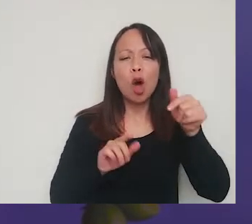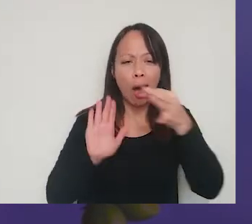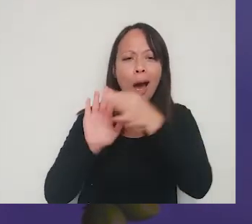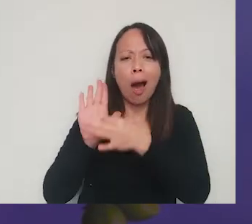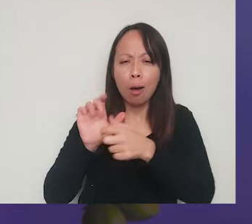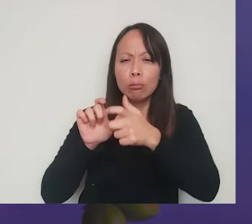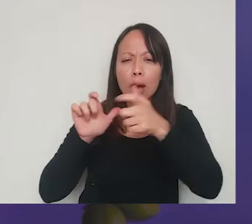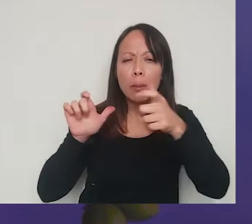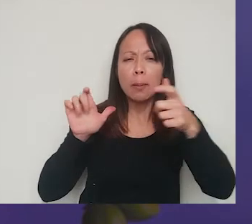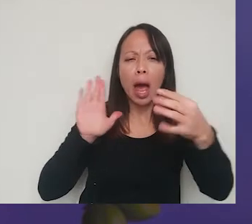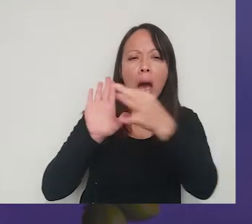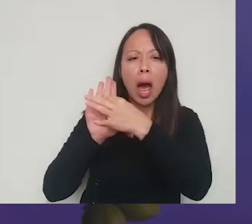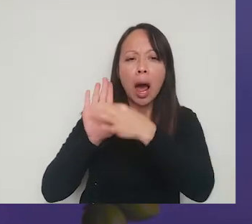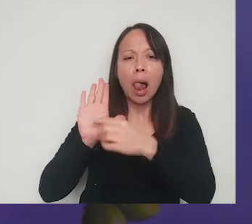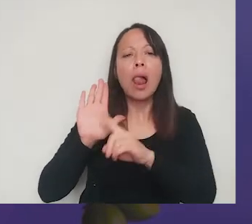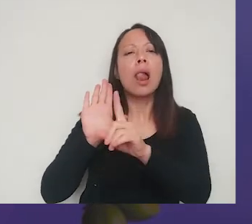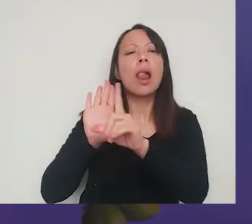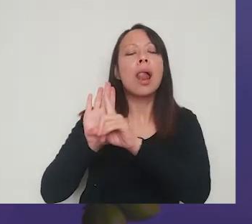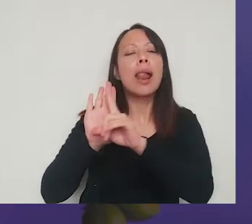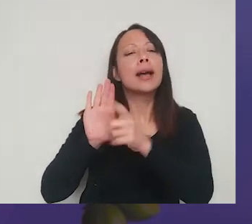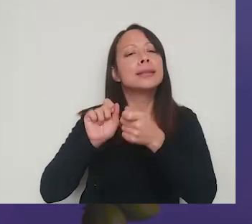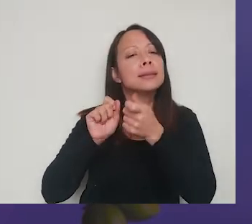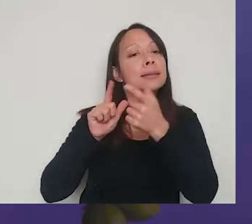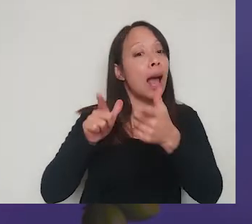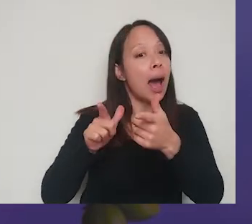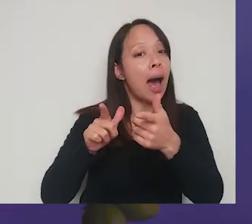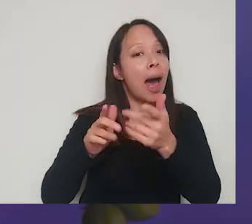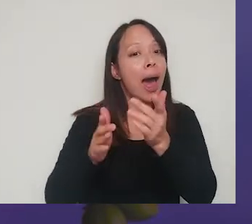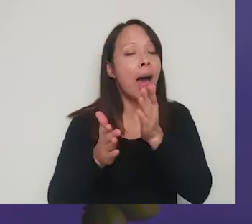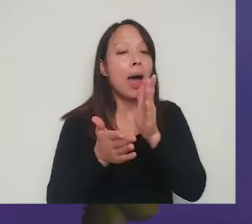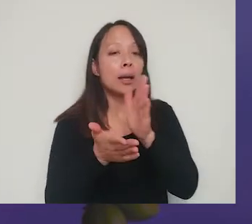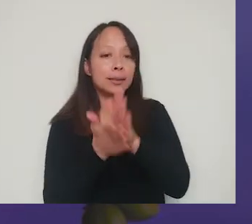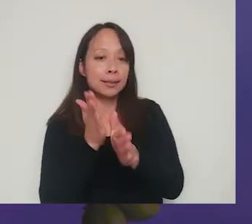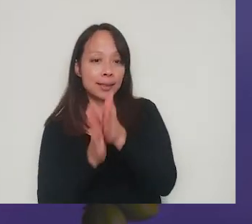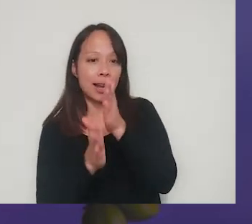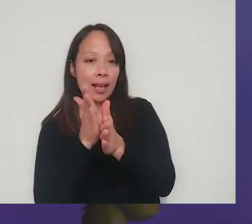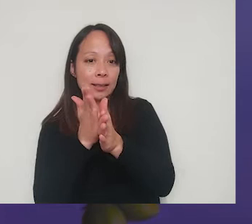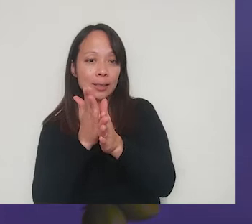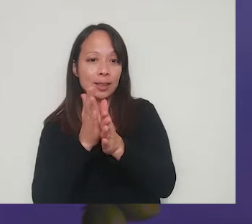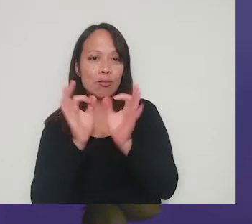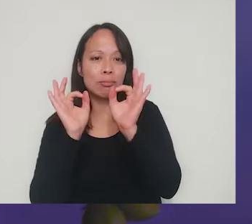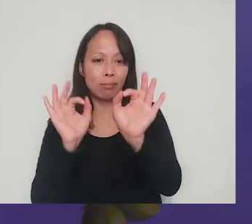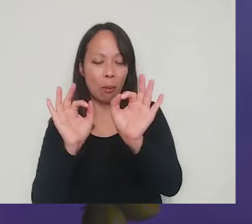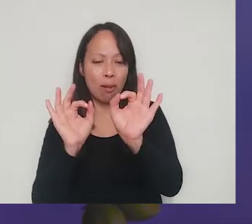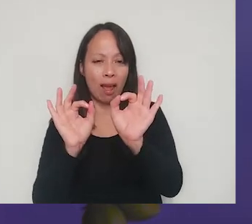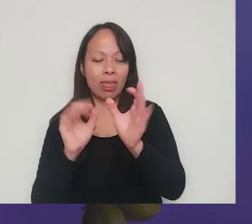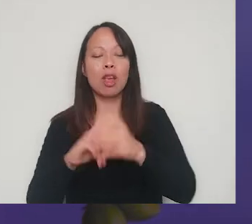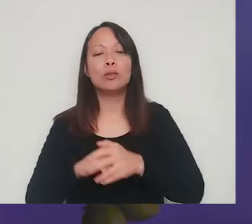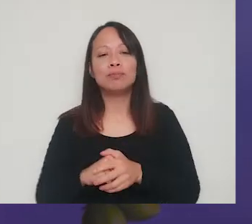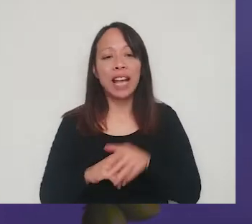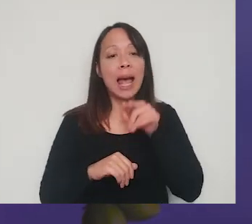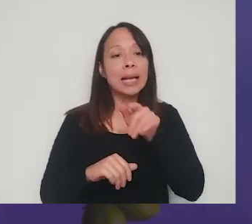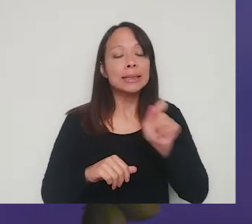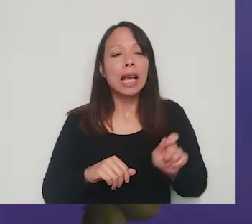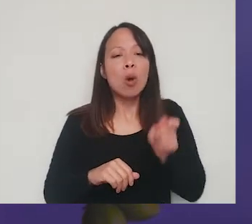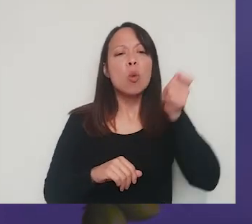tenemos que hacer una interpretación amplia de la ley, porque la ley justamente lo que trata de hacer es brindar una cobertura integral. Entonces, de